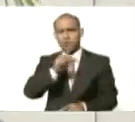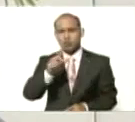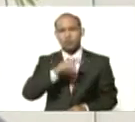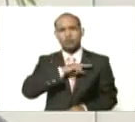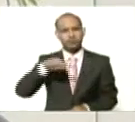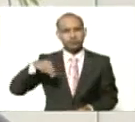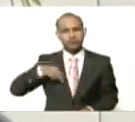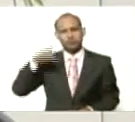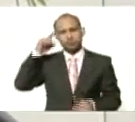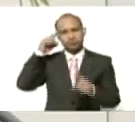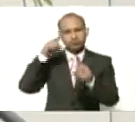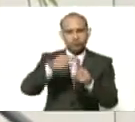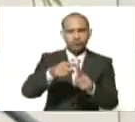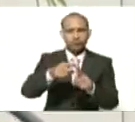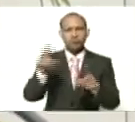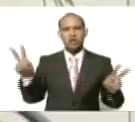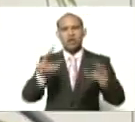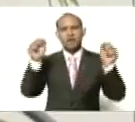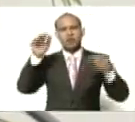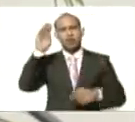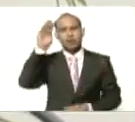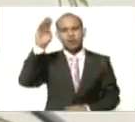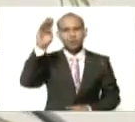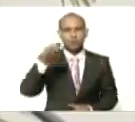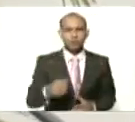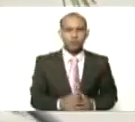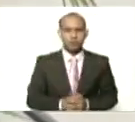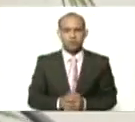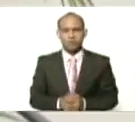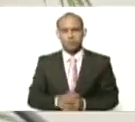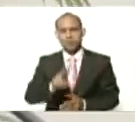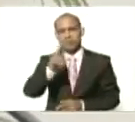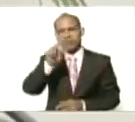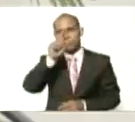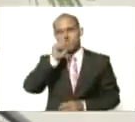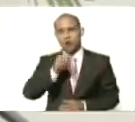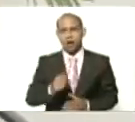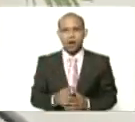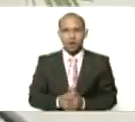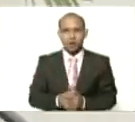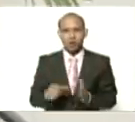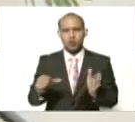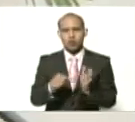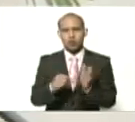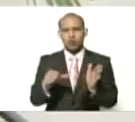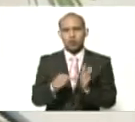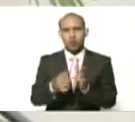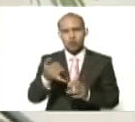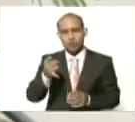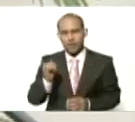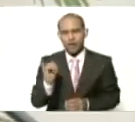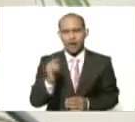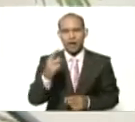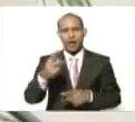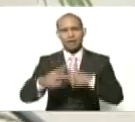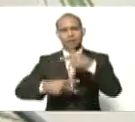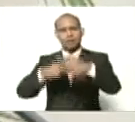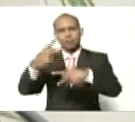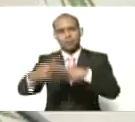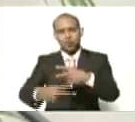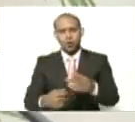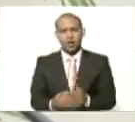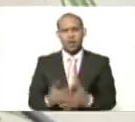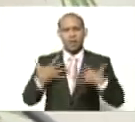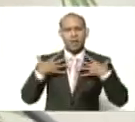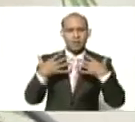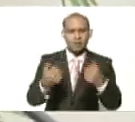siguen su senda de victoria para el futuro. 21 años donde hemos tenido programas en